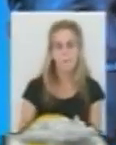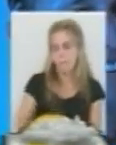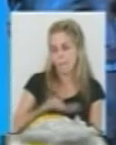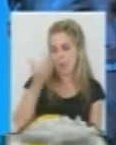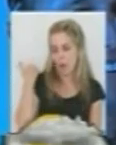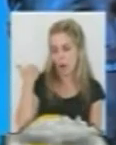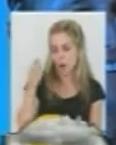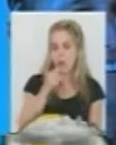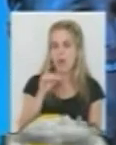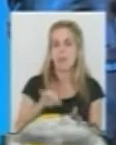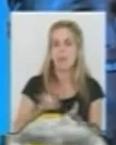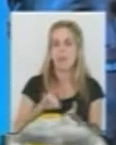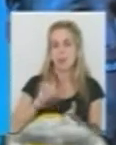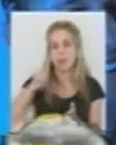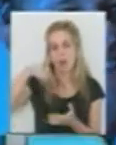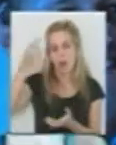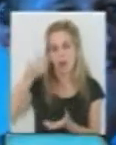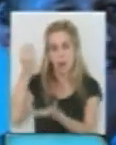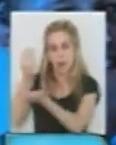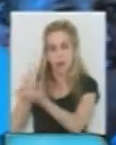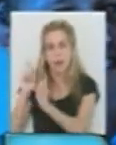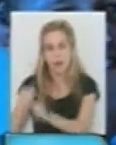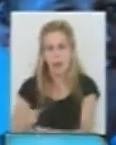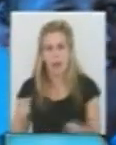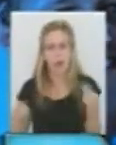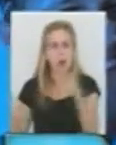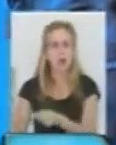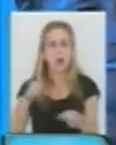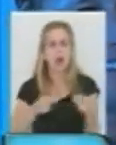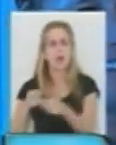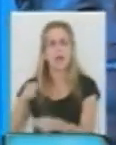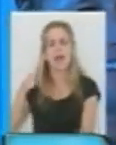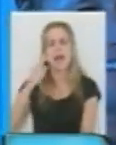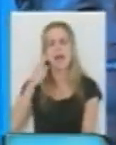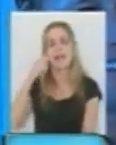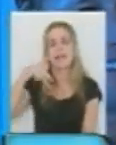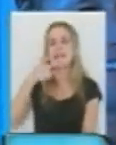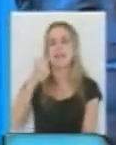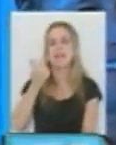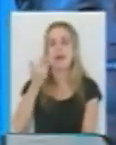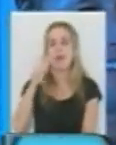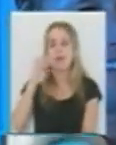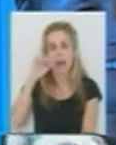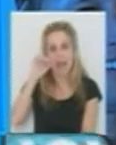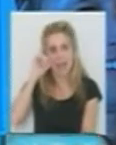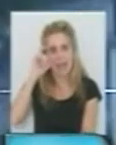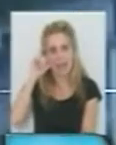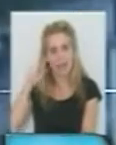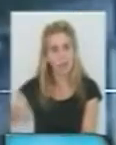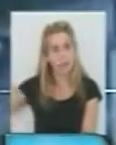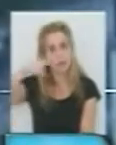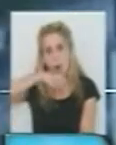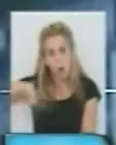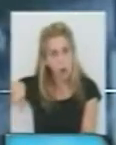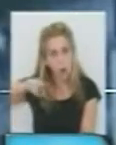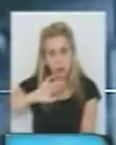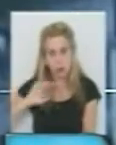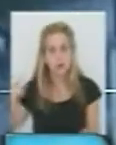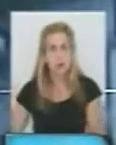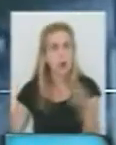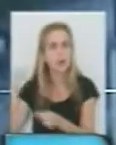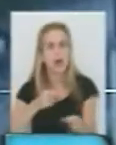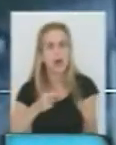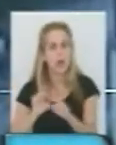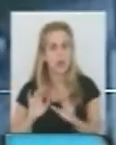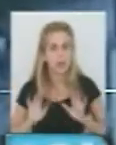que es el diputado que asume el lugar de él, también le pegó. Lo están atendiendo de todos lados en el Frente para la Victoria. Lo que pasa es que ir de aliado con su partido, lo que le implica es